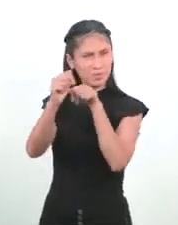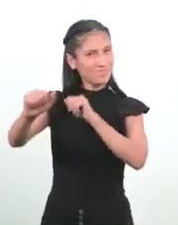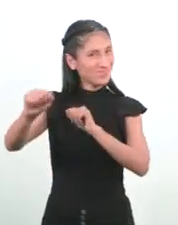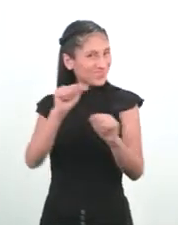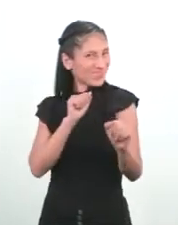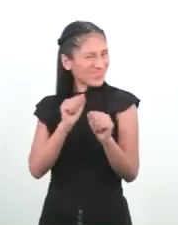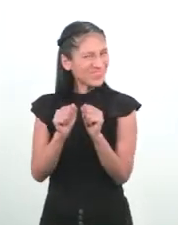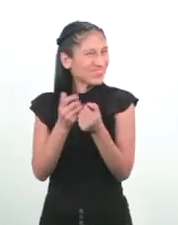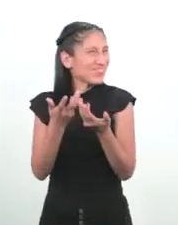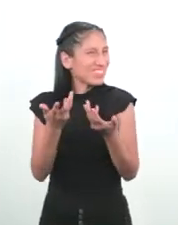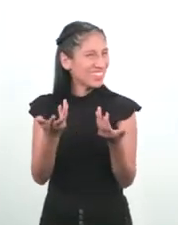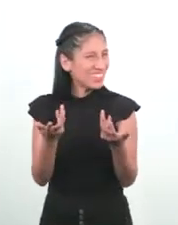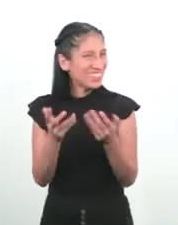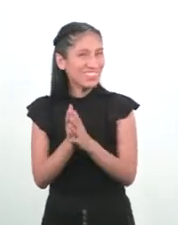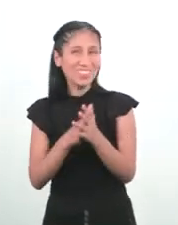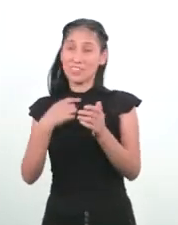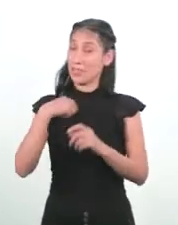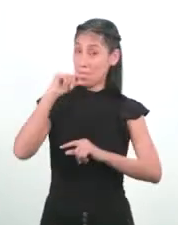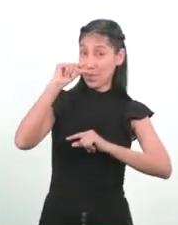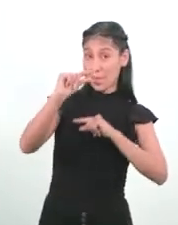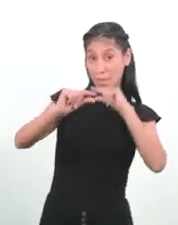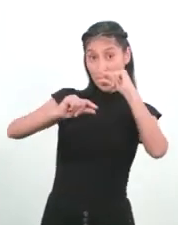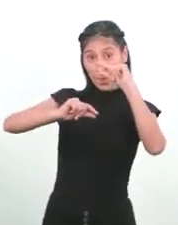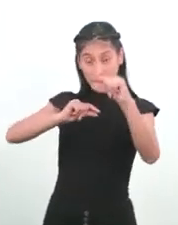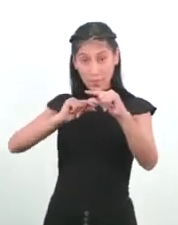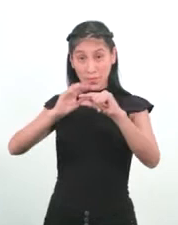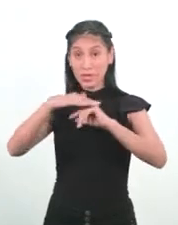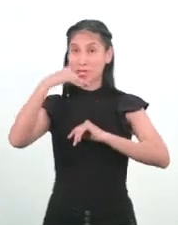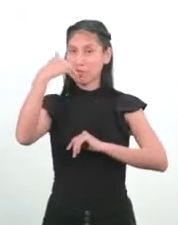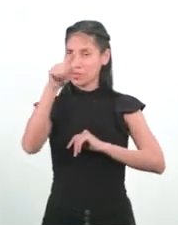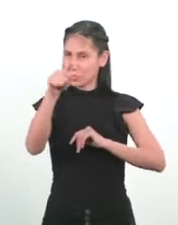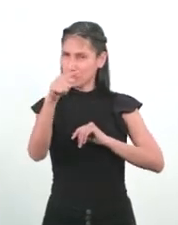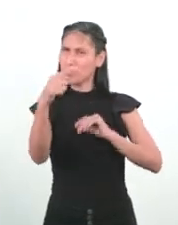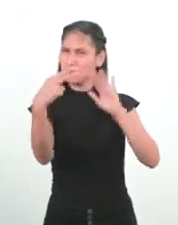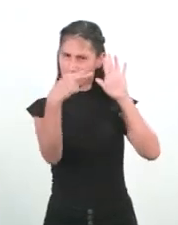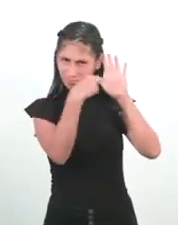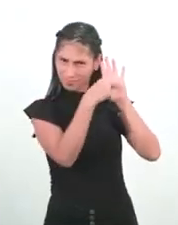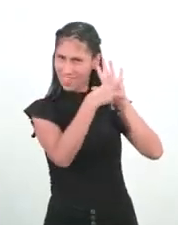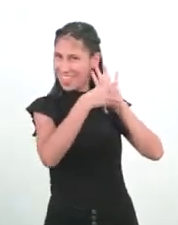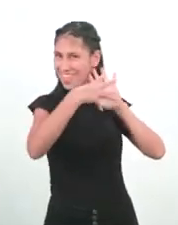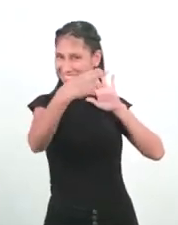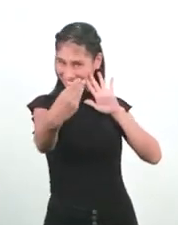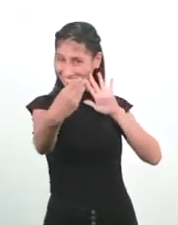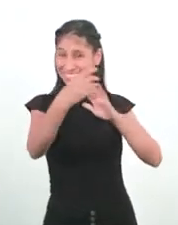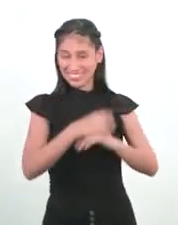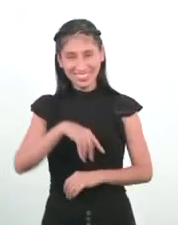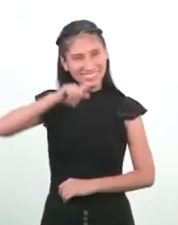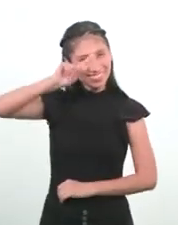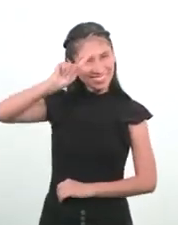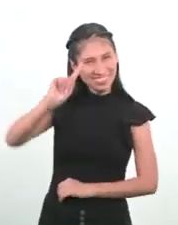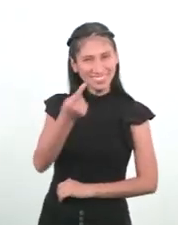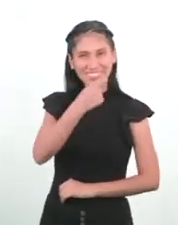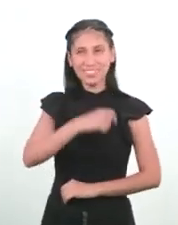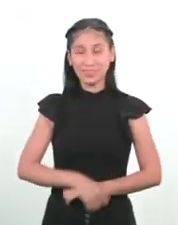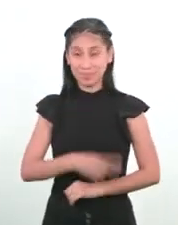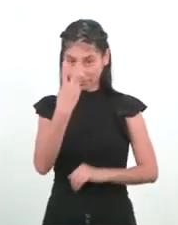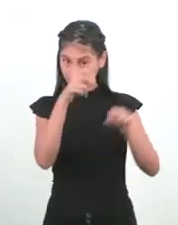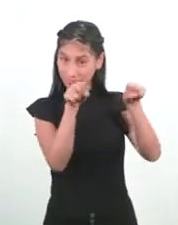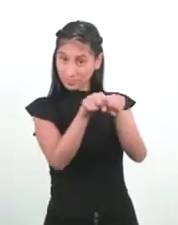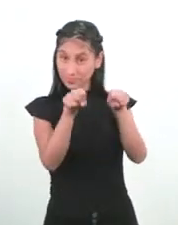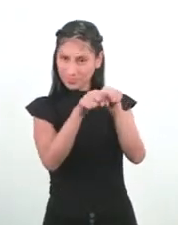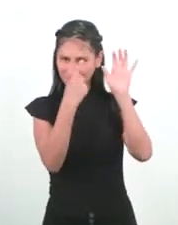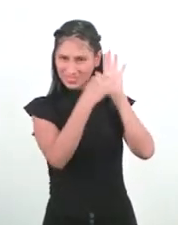rítmica. Yo la voy a ir realizando poco a poco y luego tú la vas a ir repitiendo conmigo. Primero,